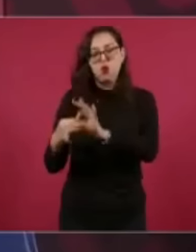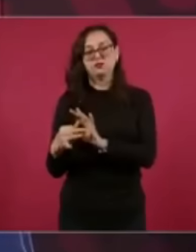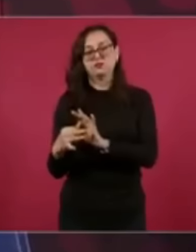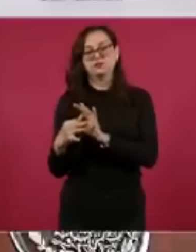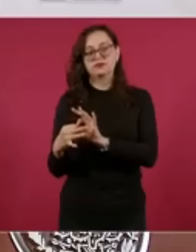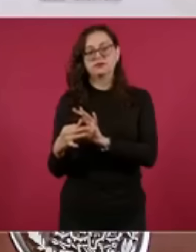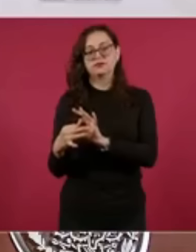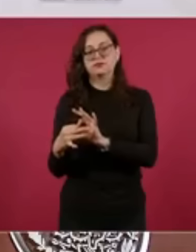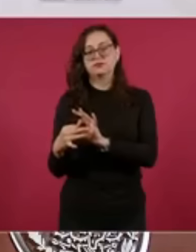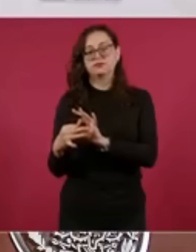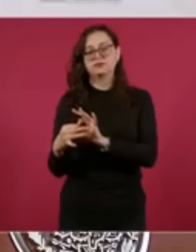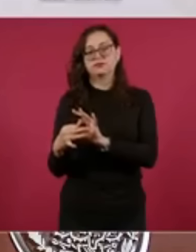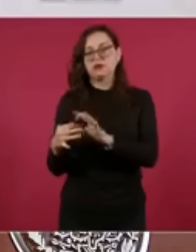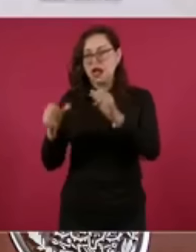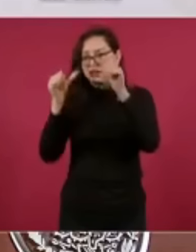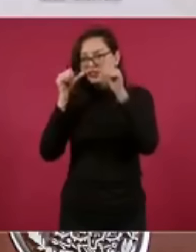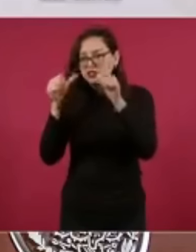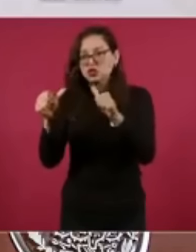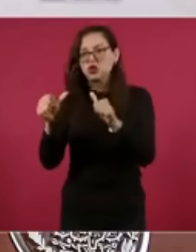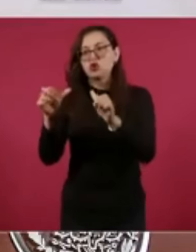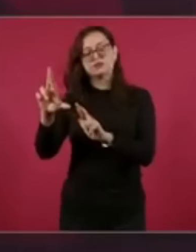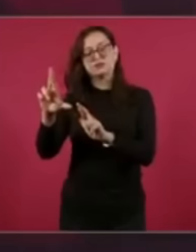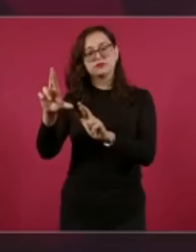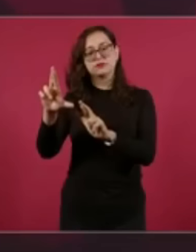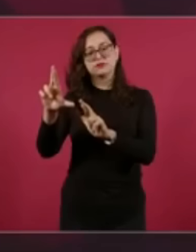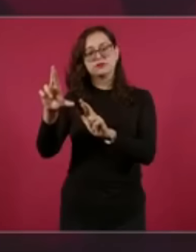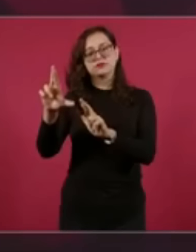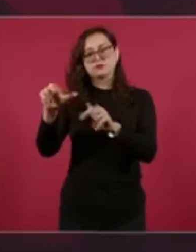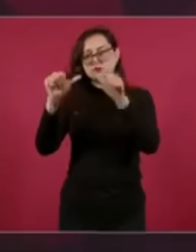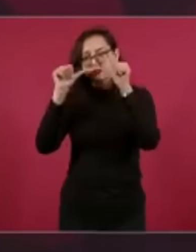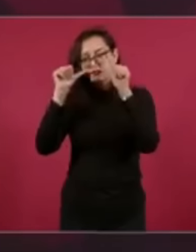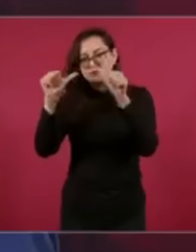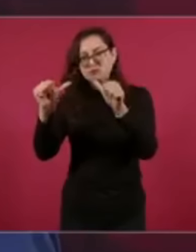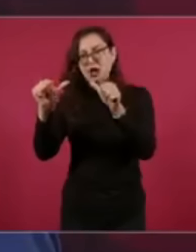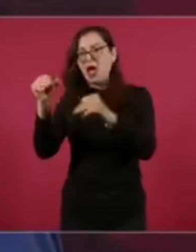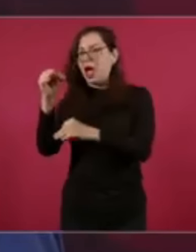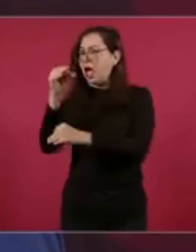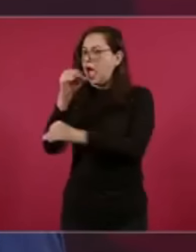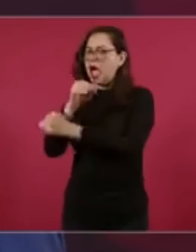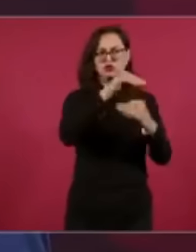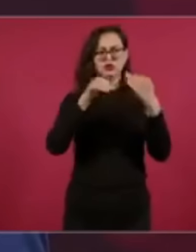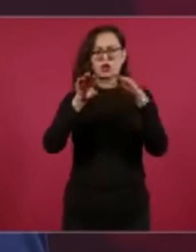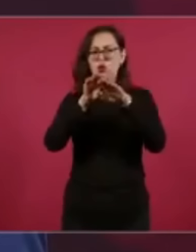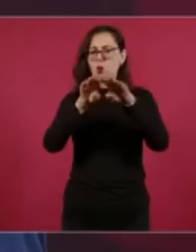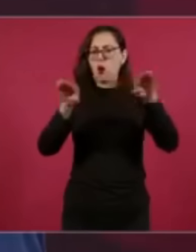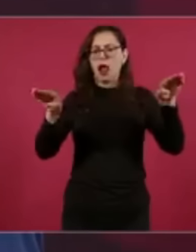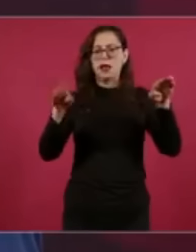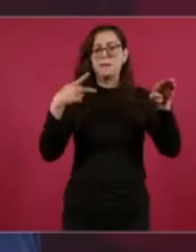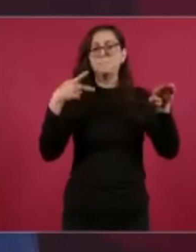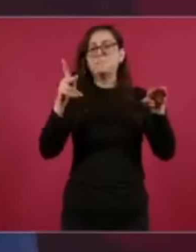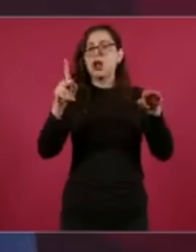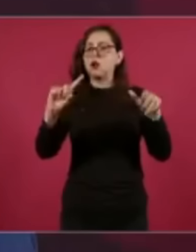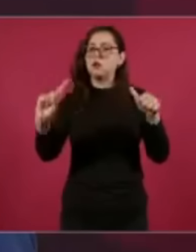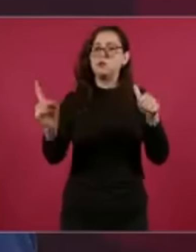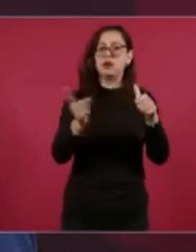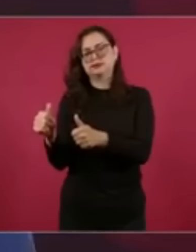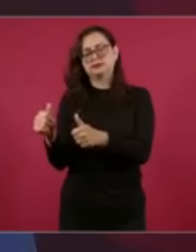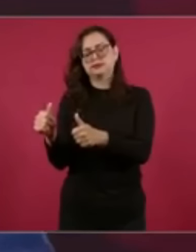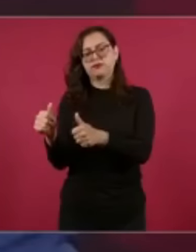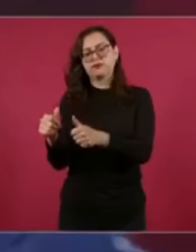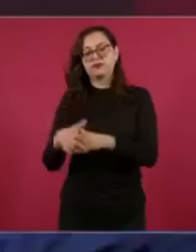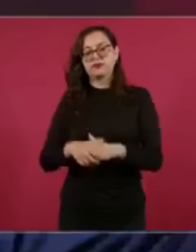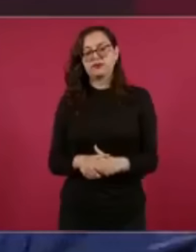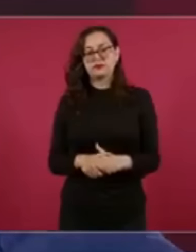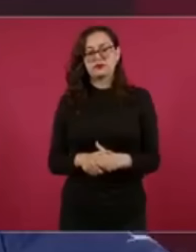siga atendiendo al pueblo, respetando al pueblo, escuchando a todos, pero dándole preferencia a los humildes.